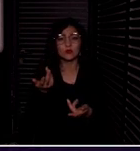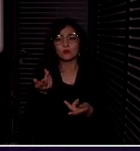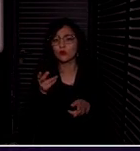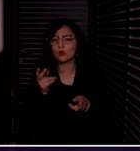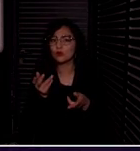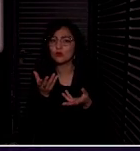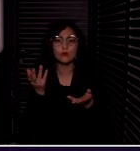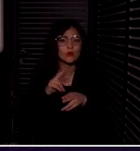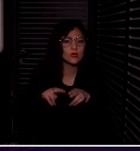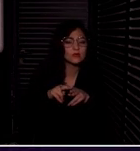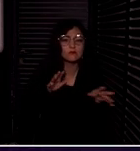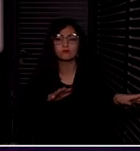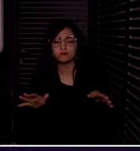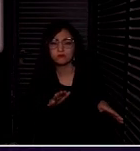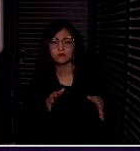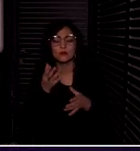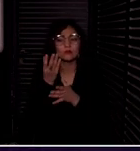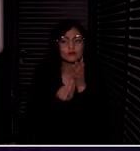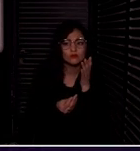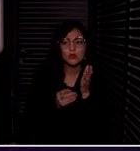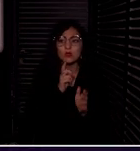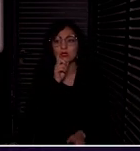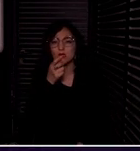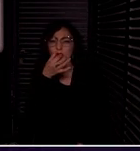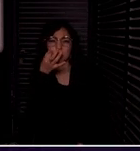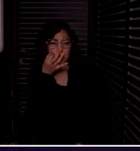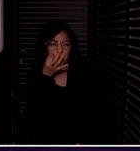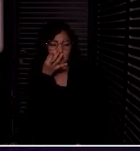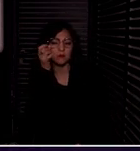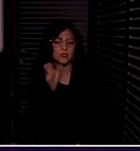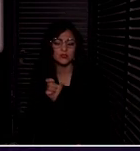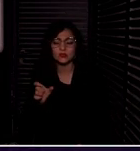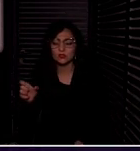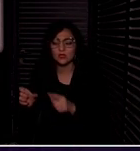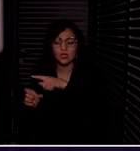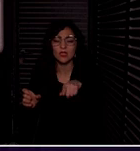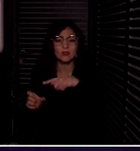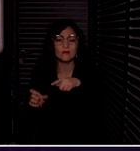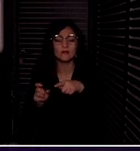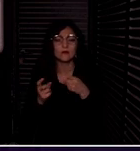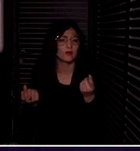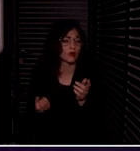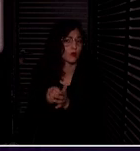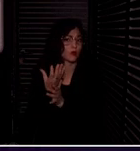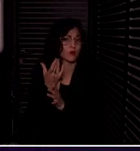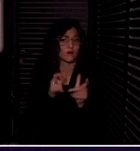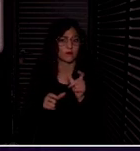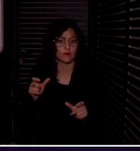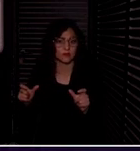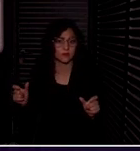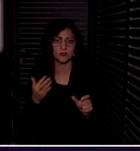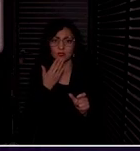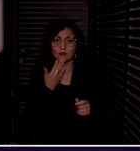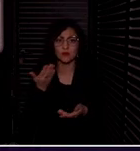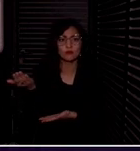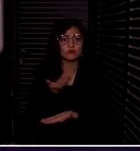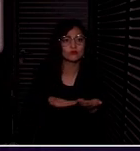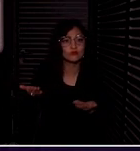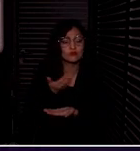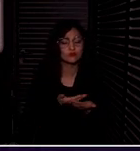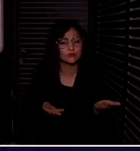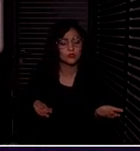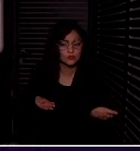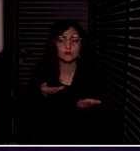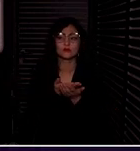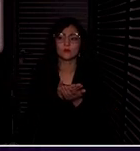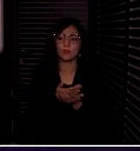fugacidad, dinamicidad, anonimato, los procesos de consumo y desarrollo de las nuevas audiencias, absolutamente dinámica, plantea